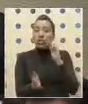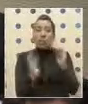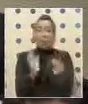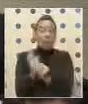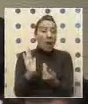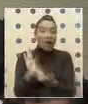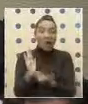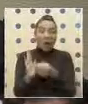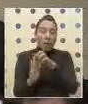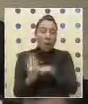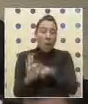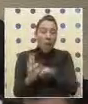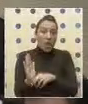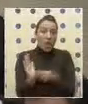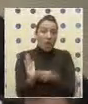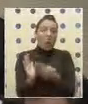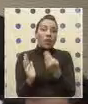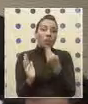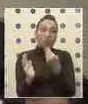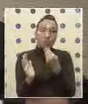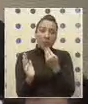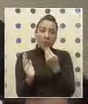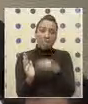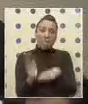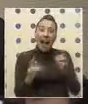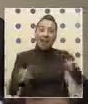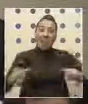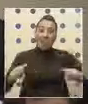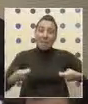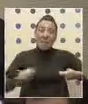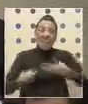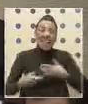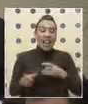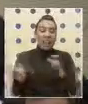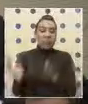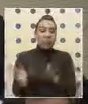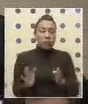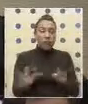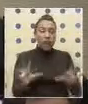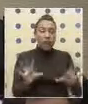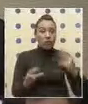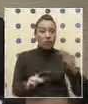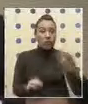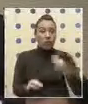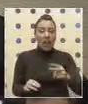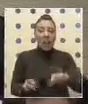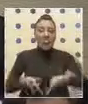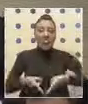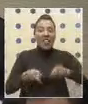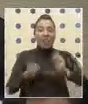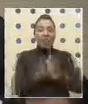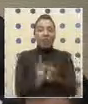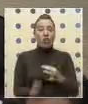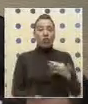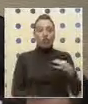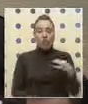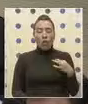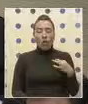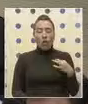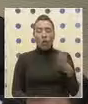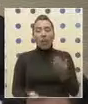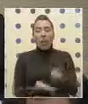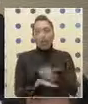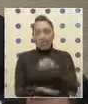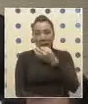este proyecto y donde además más mercado pretende regular un bien de derecho de todos los ciudadanos como son